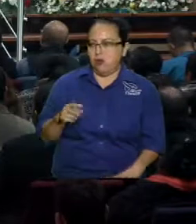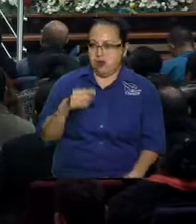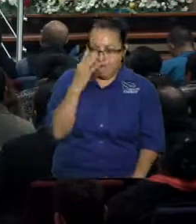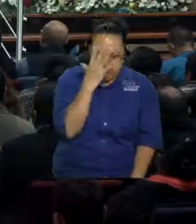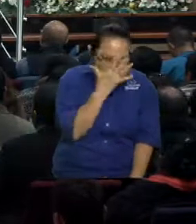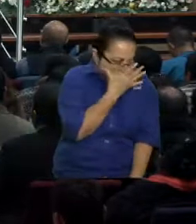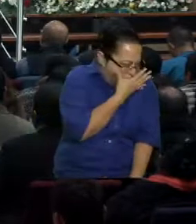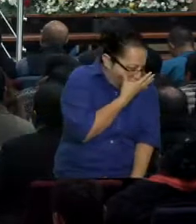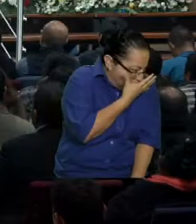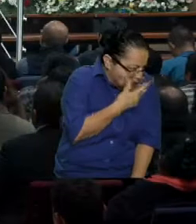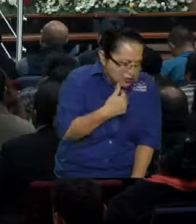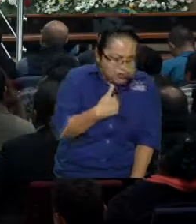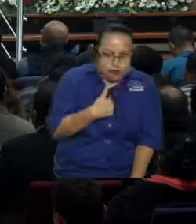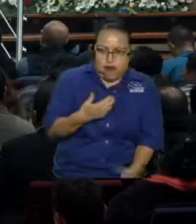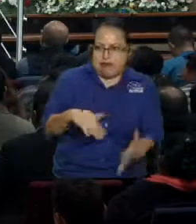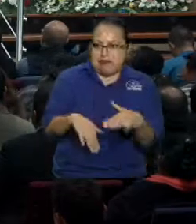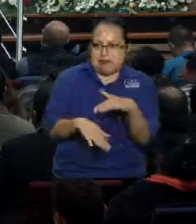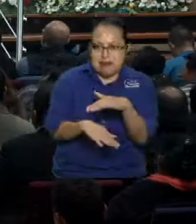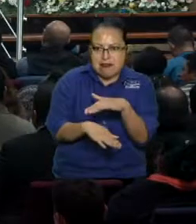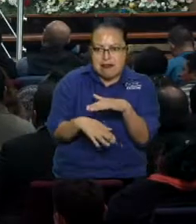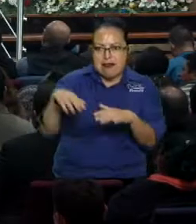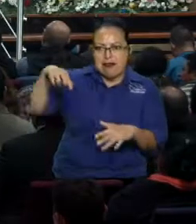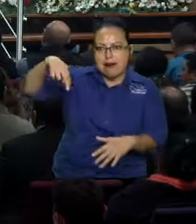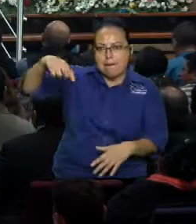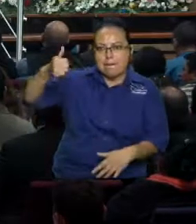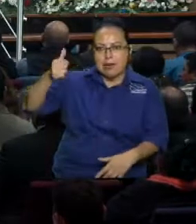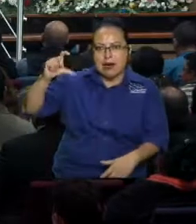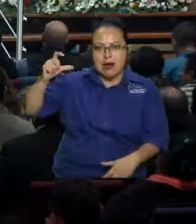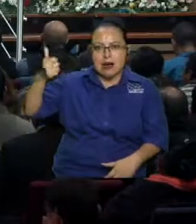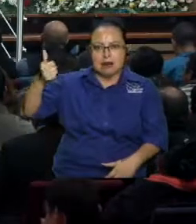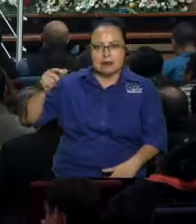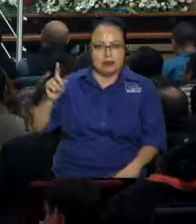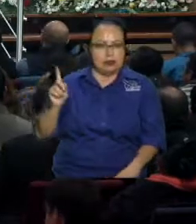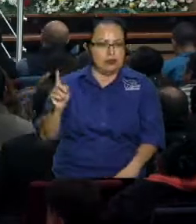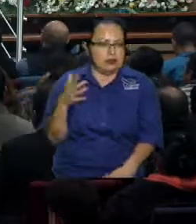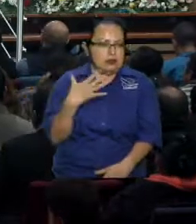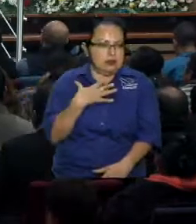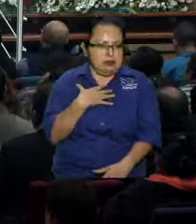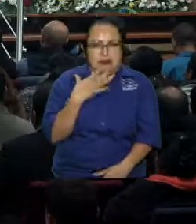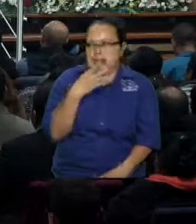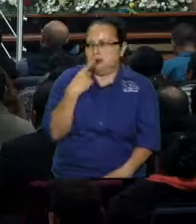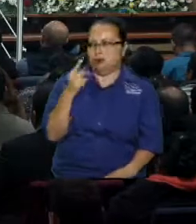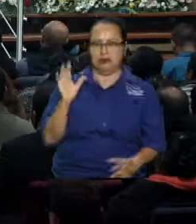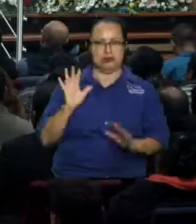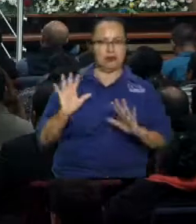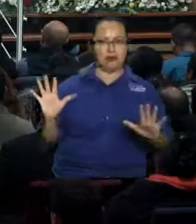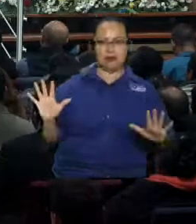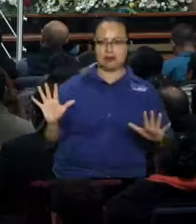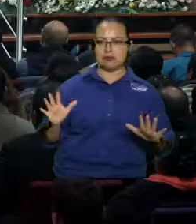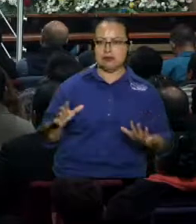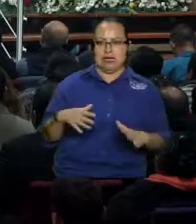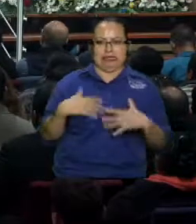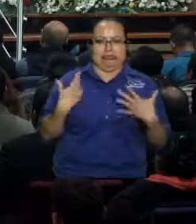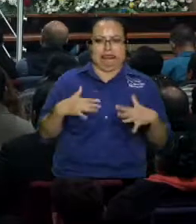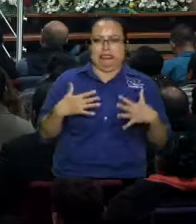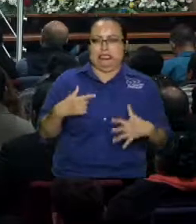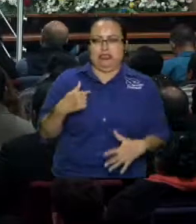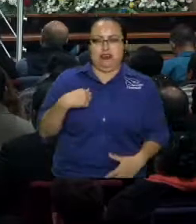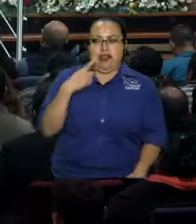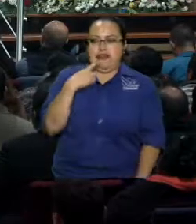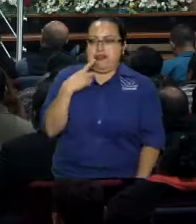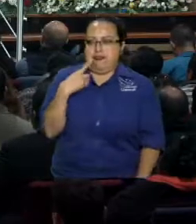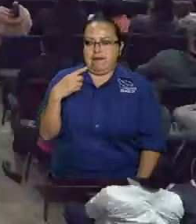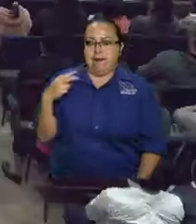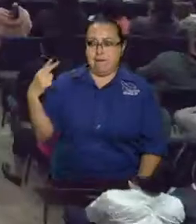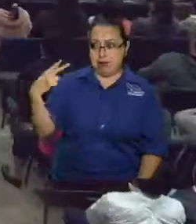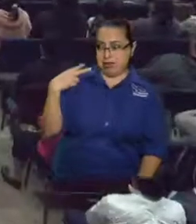Uy, no, pero qué vergüenza que me vayan a ver entrar a mí en la paca, hermano. Ay, no, si la vez pasada me vio un hermano y yo le tuve que decir